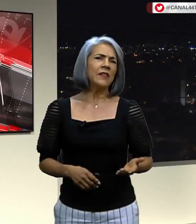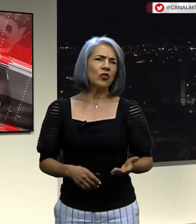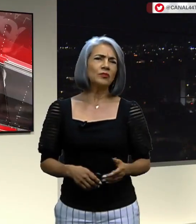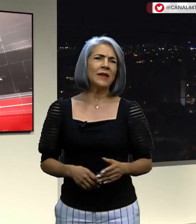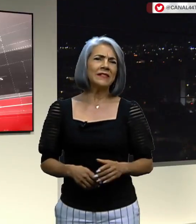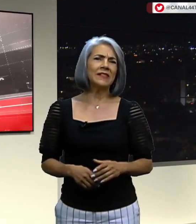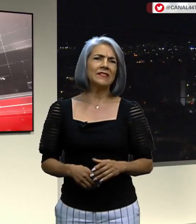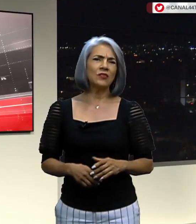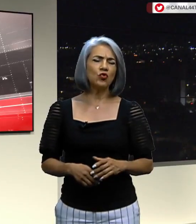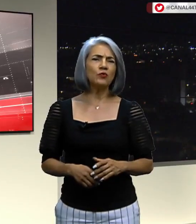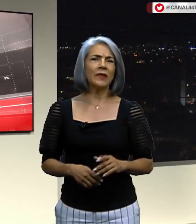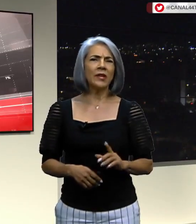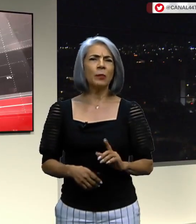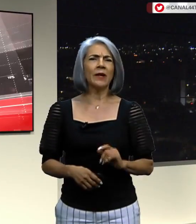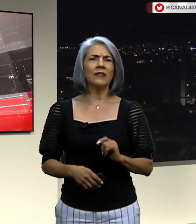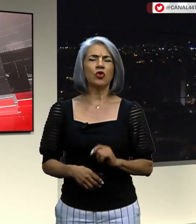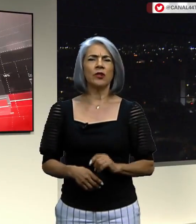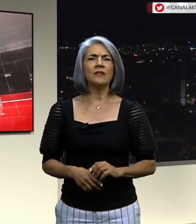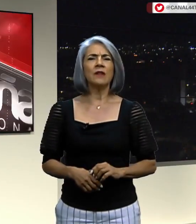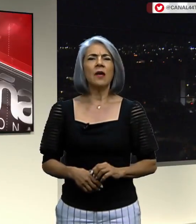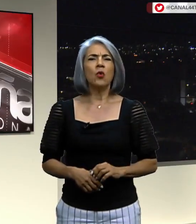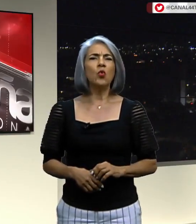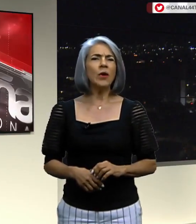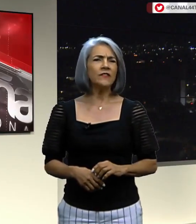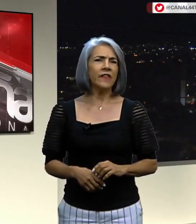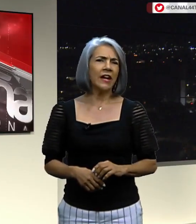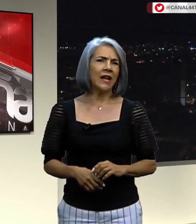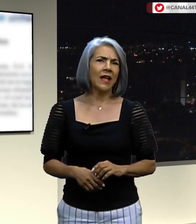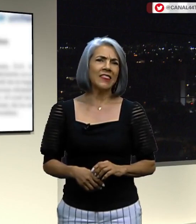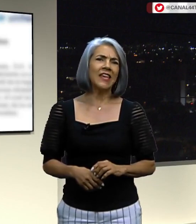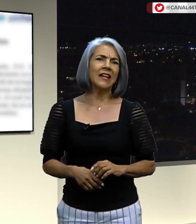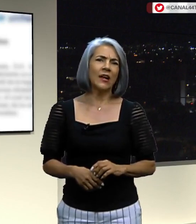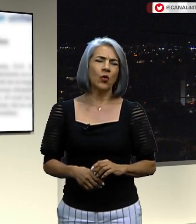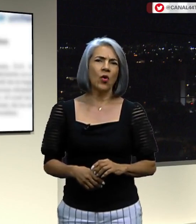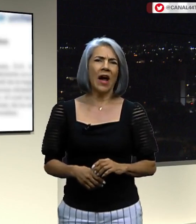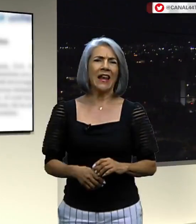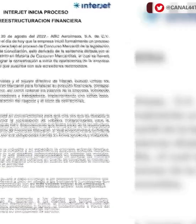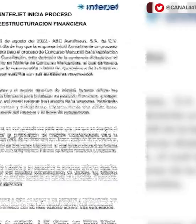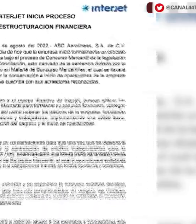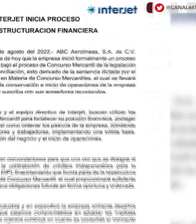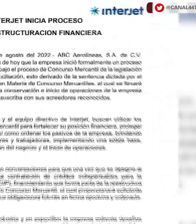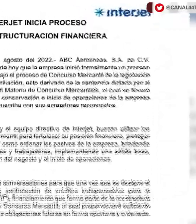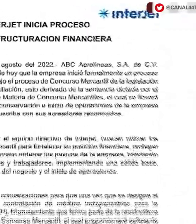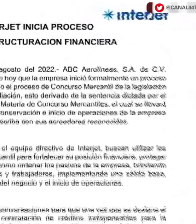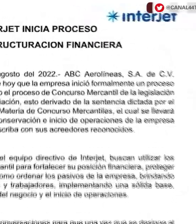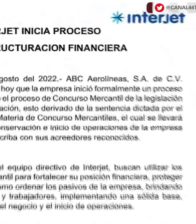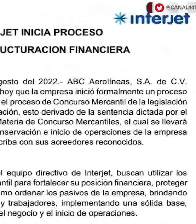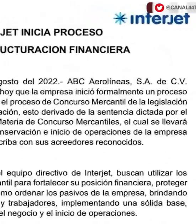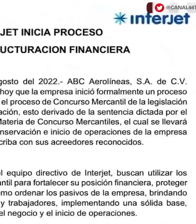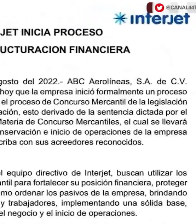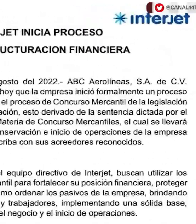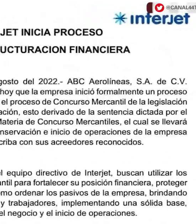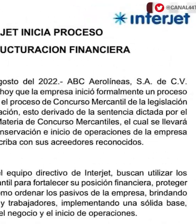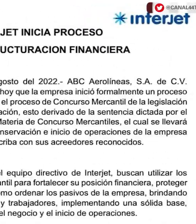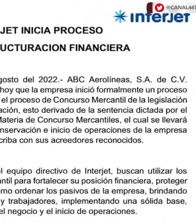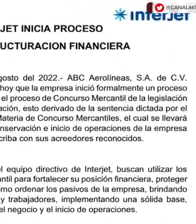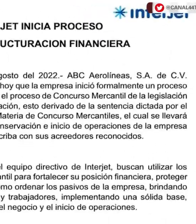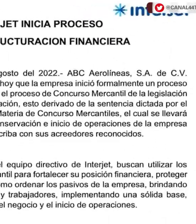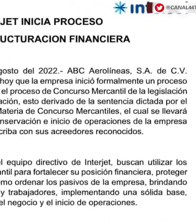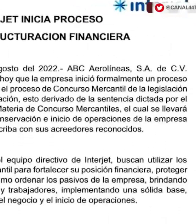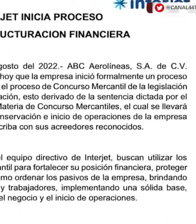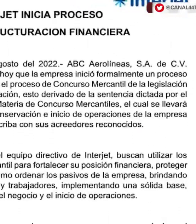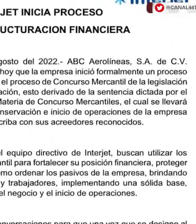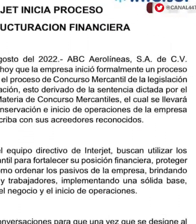Y a 22 meses de suspender operaciones, un juez federal declaró a la aerolínea Interjet en